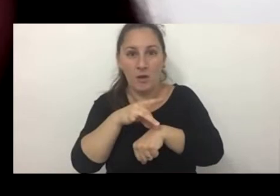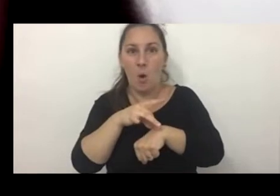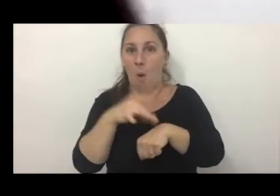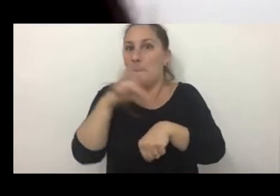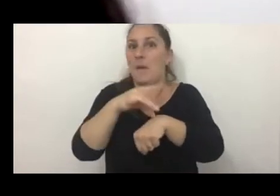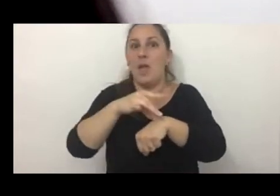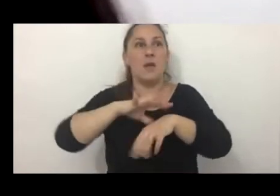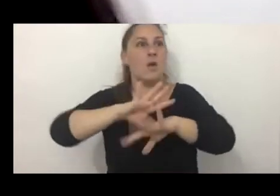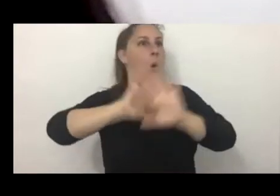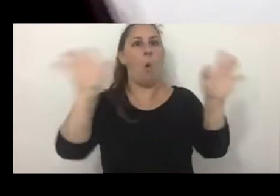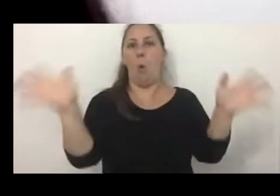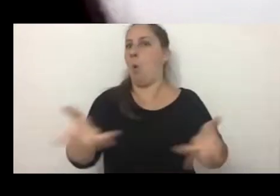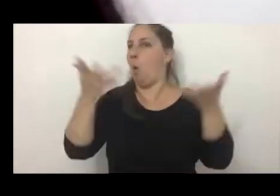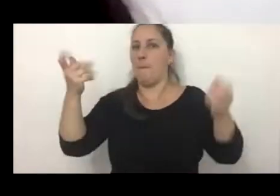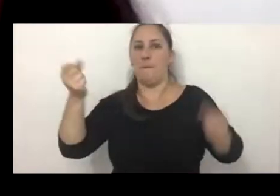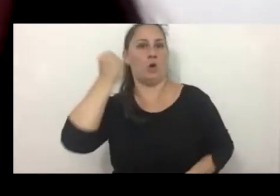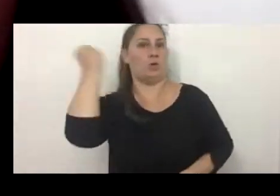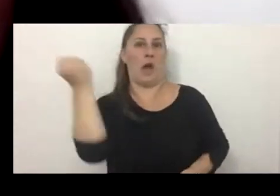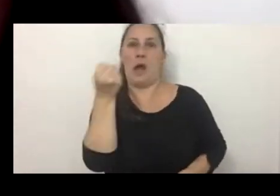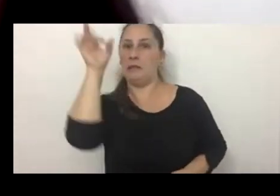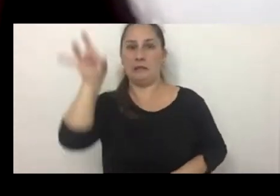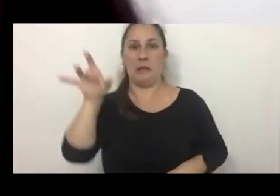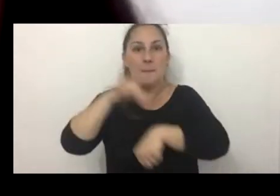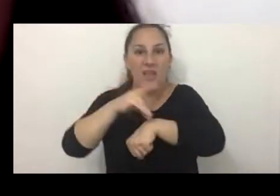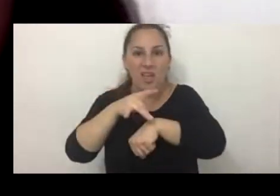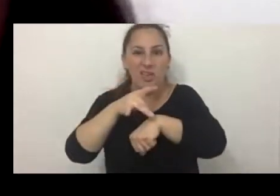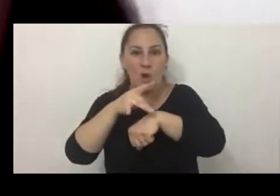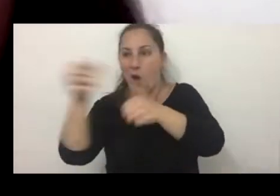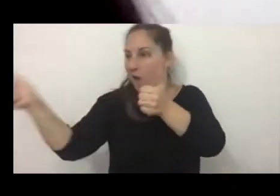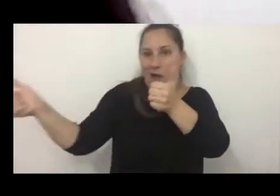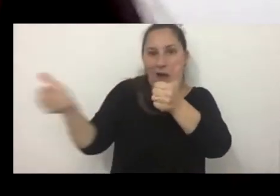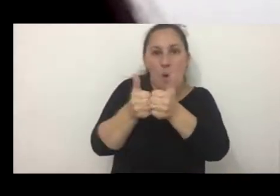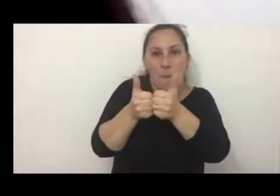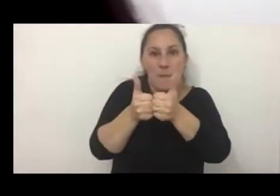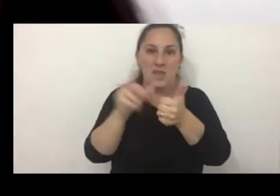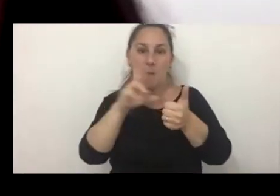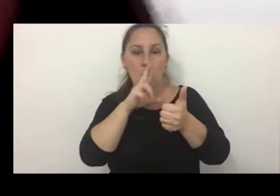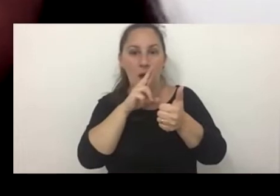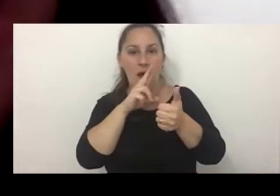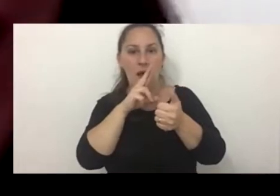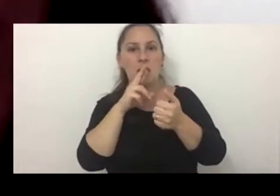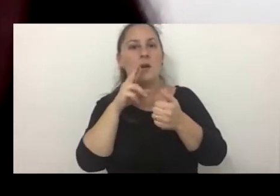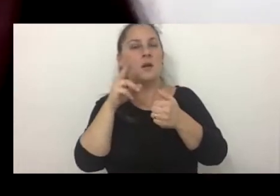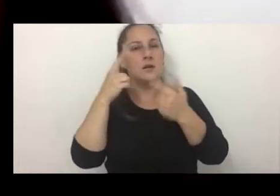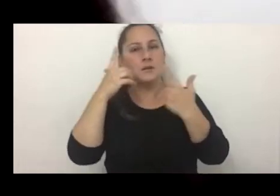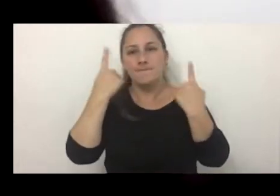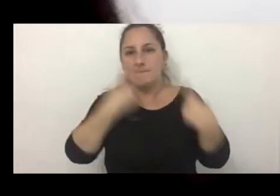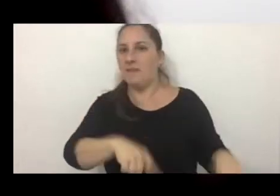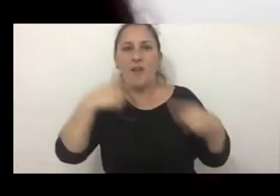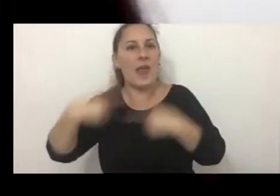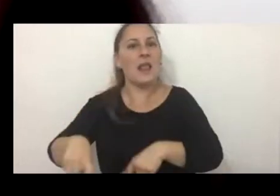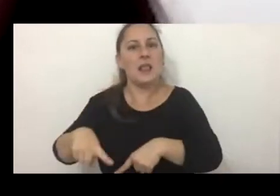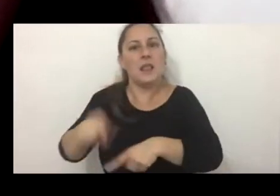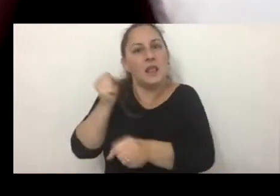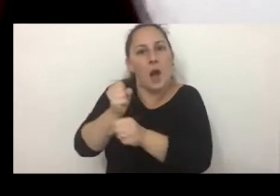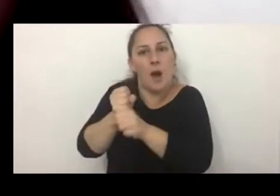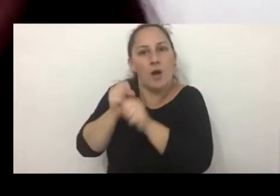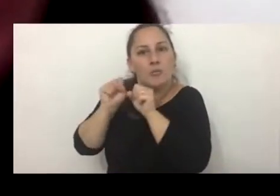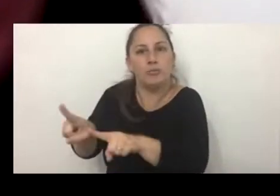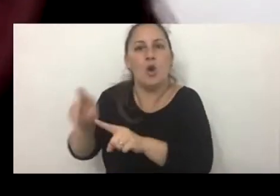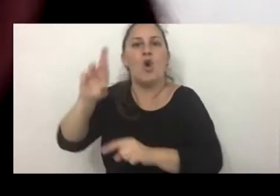XVII, la mujer en ese momento era considerada inferior al varón, con lo cual que hubiera